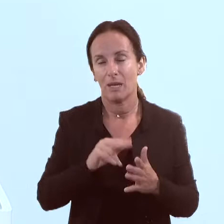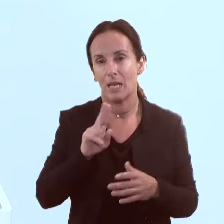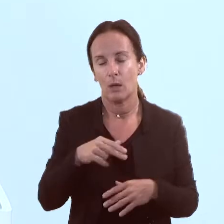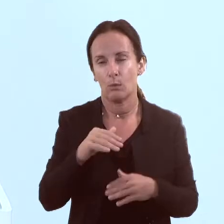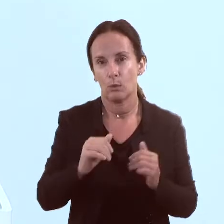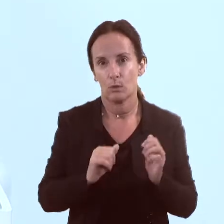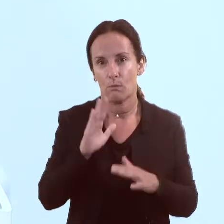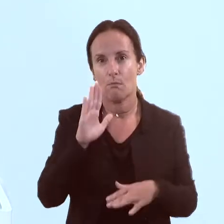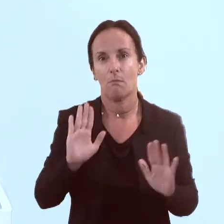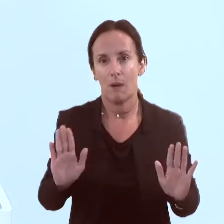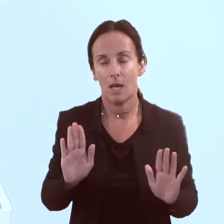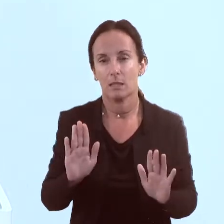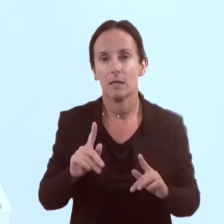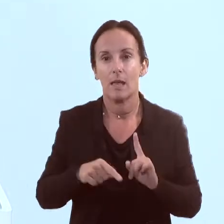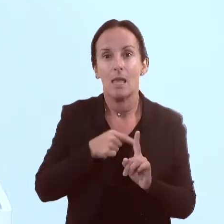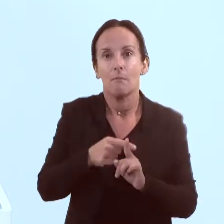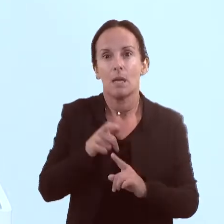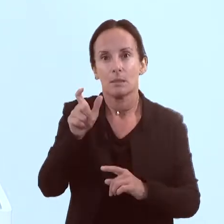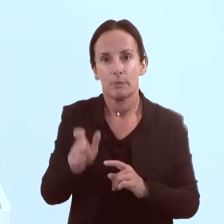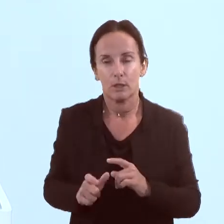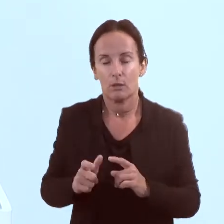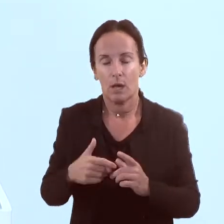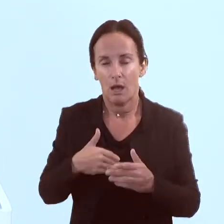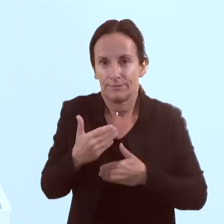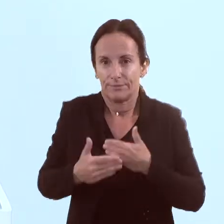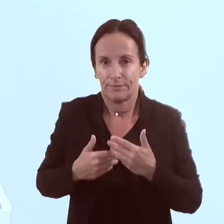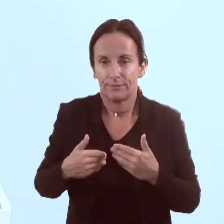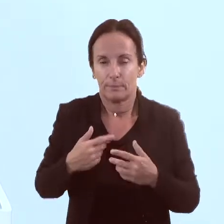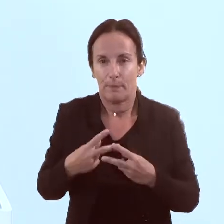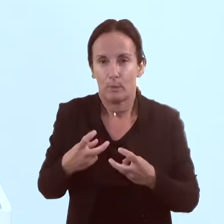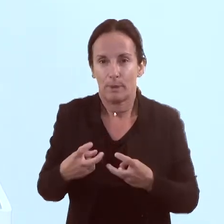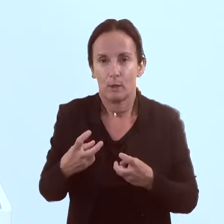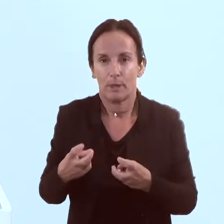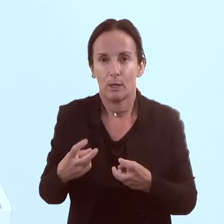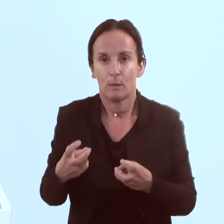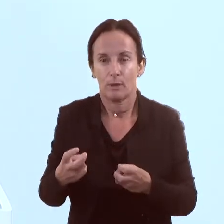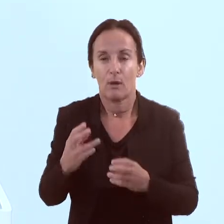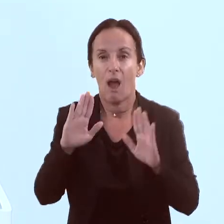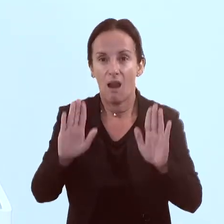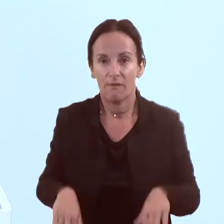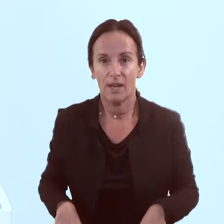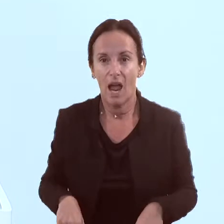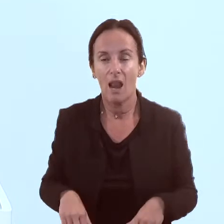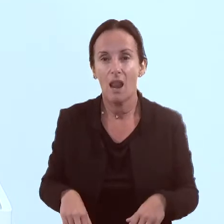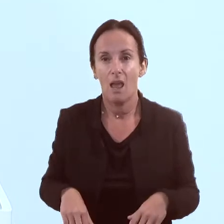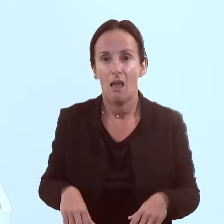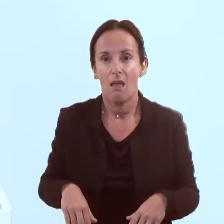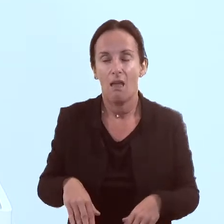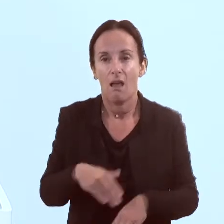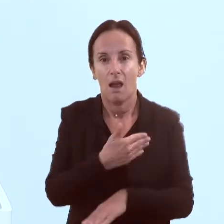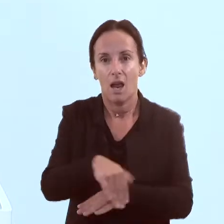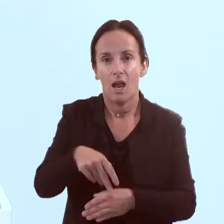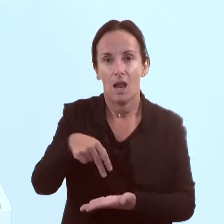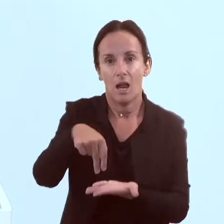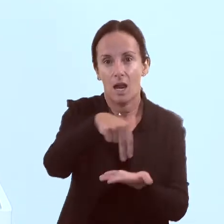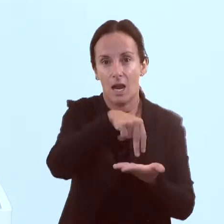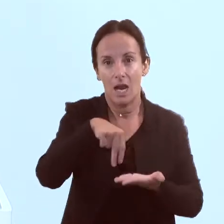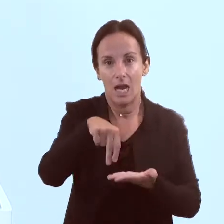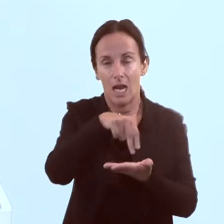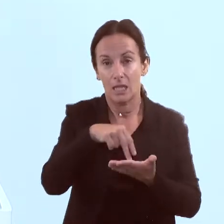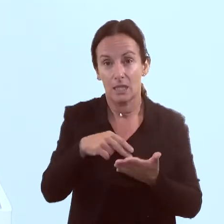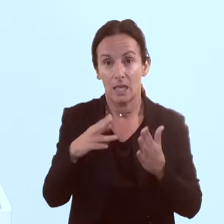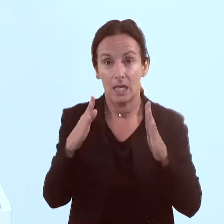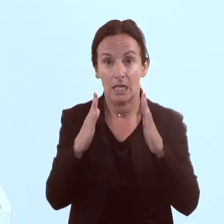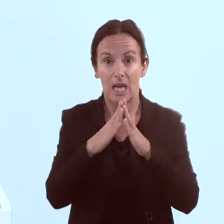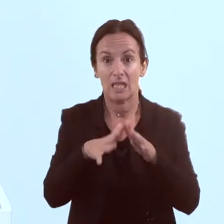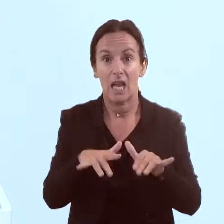Esta persona, además, su proceso se acaba complicando mucho, mucho más y acaba en calle. Acaba en calle y está en una situación de sinhogarismo